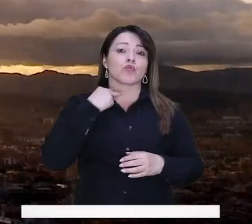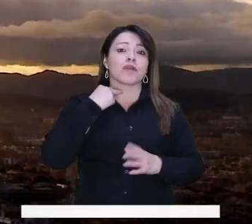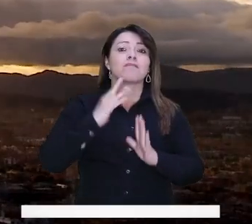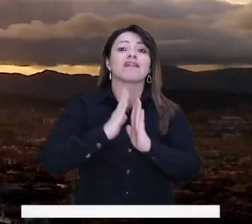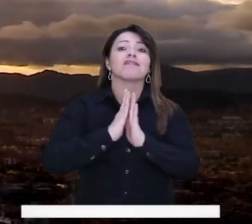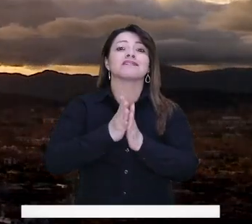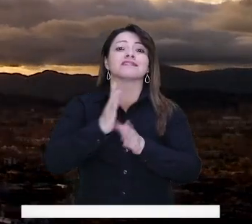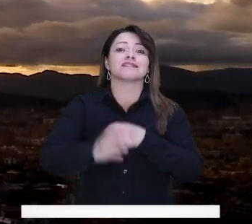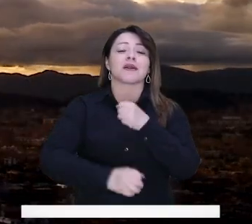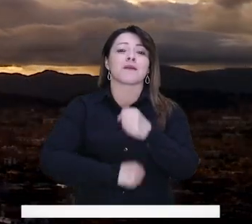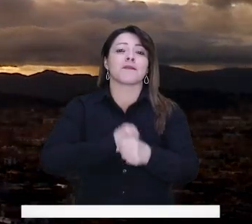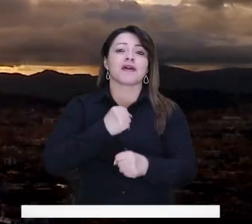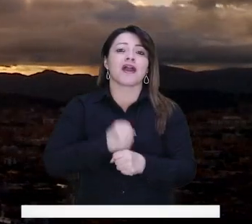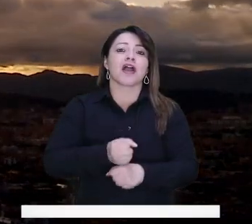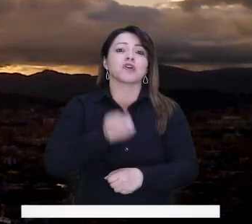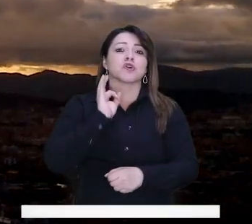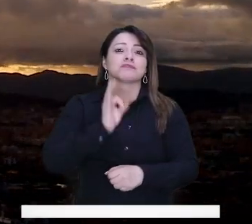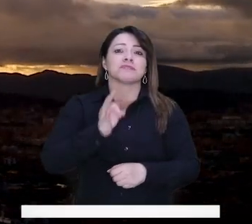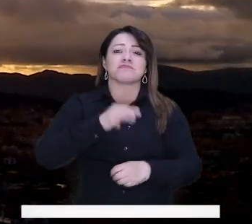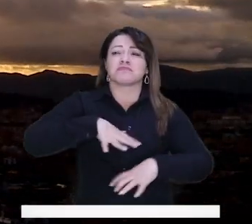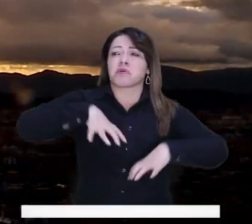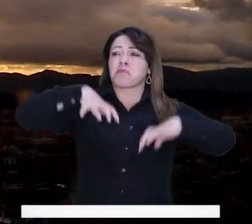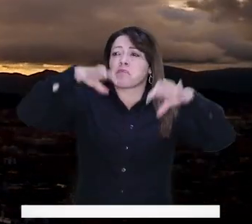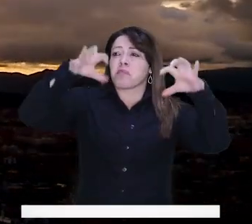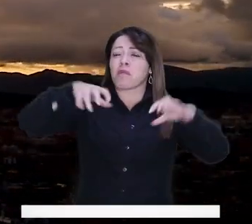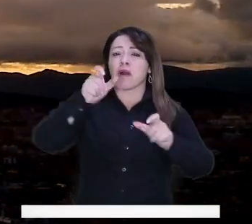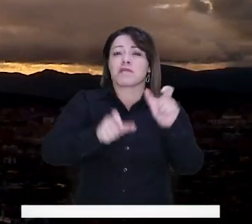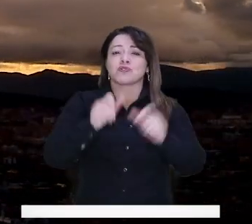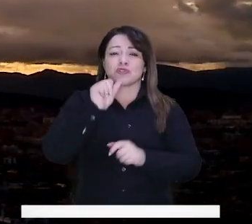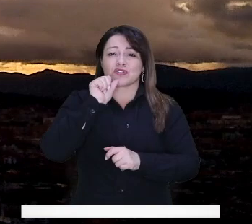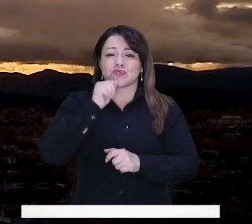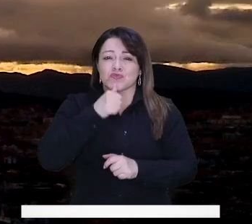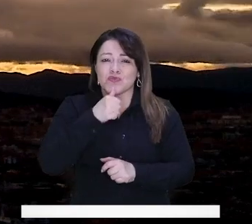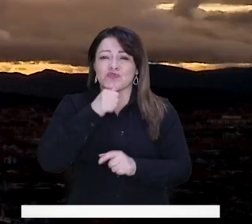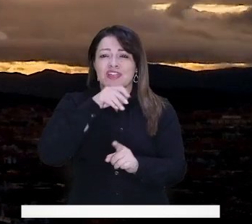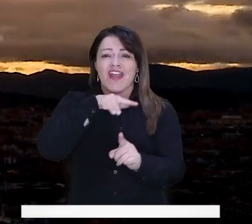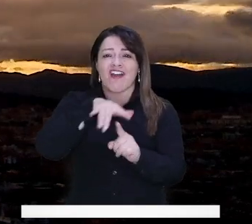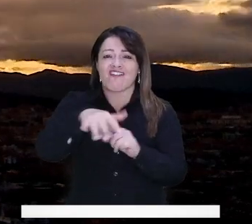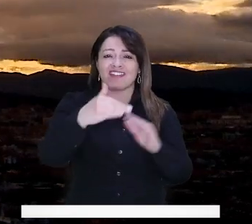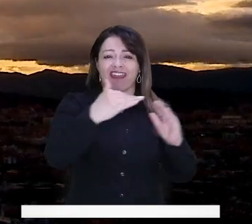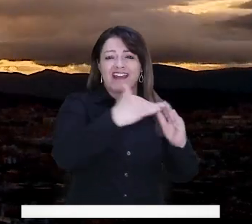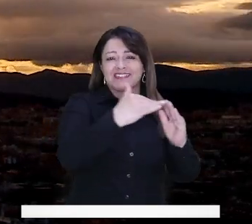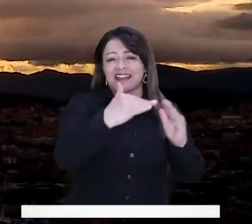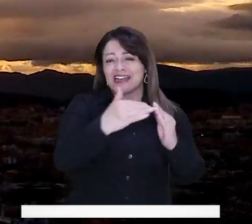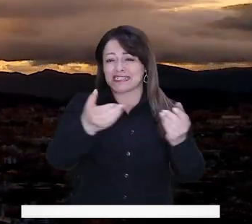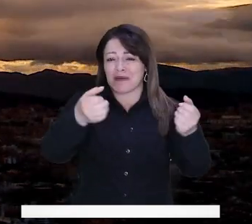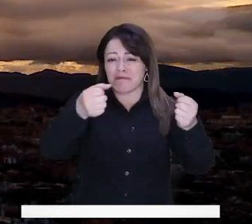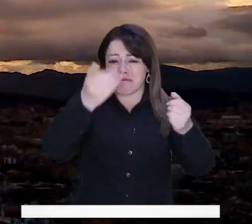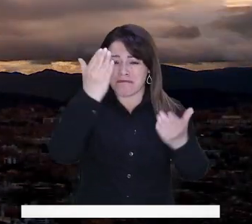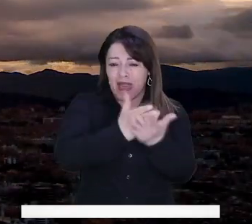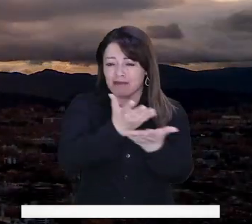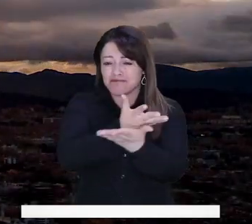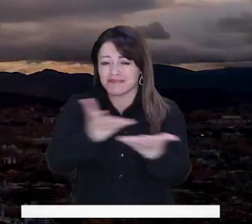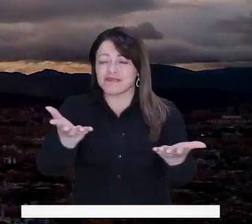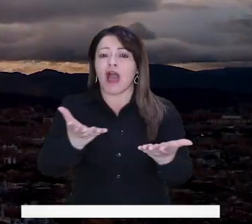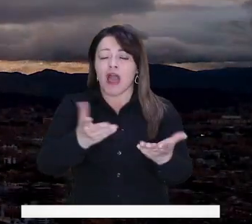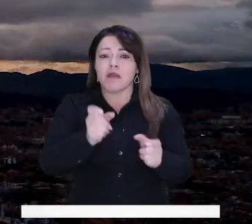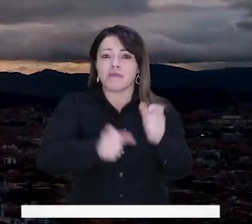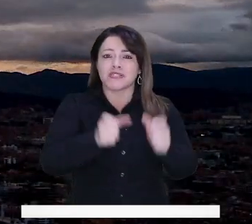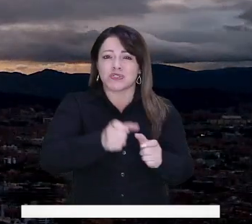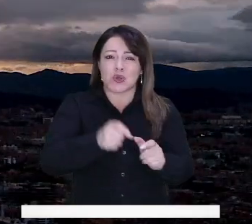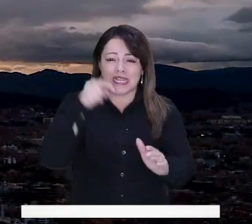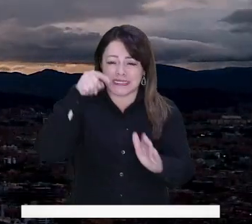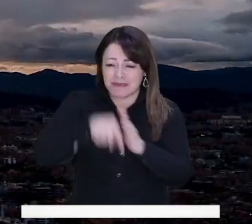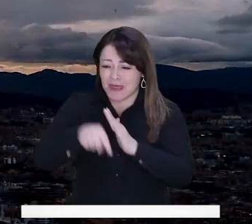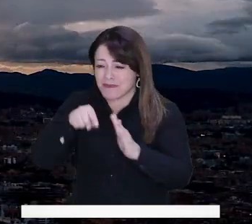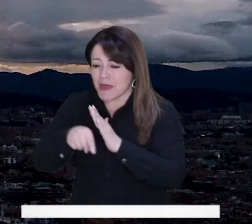noviembre y diciembre, lo cual causa un balance negativo de damnificados, afectaciones a la infraestructura e incluso víctimas fatales. Para